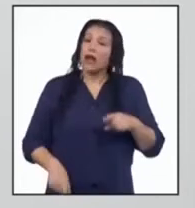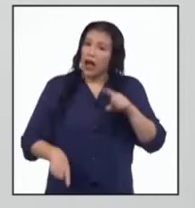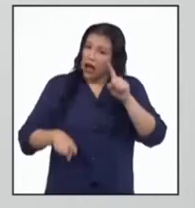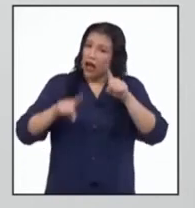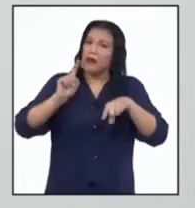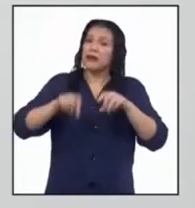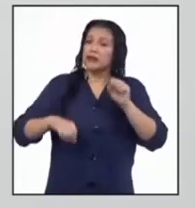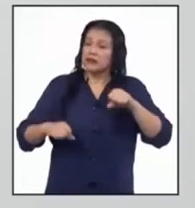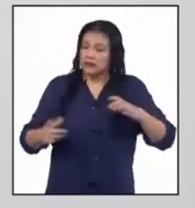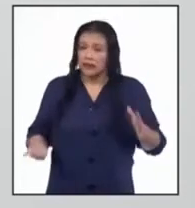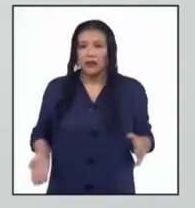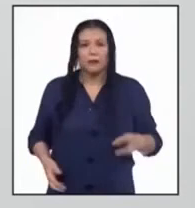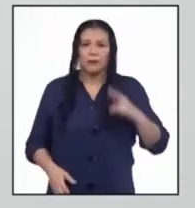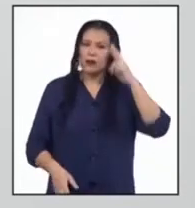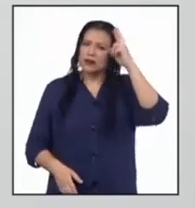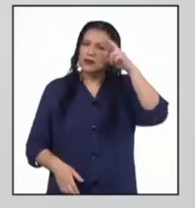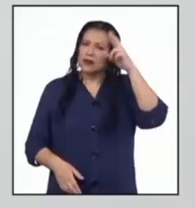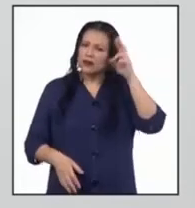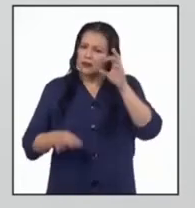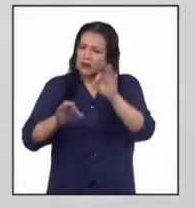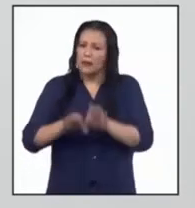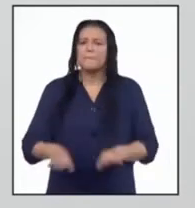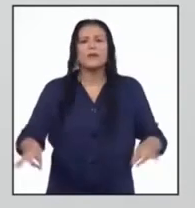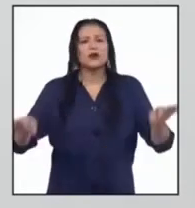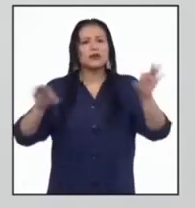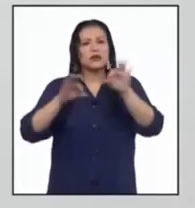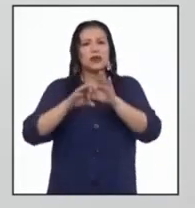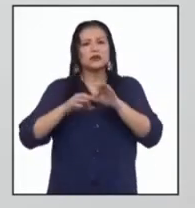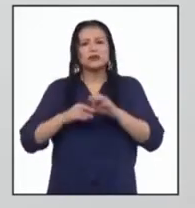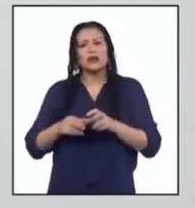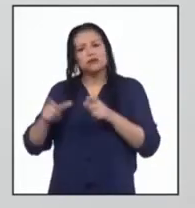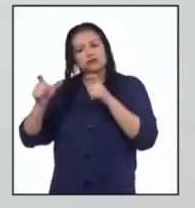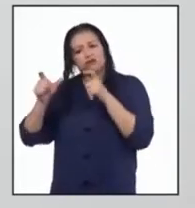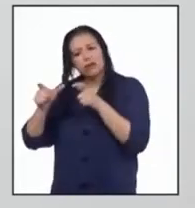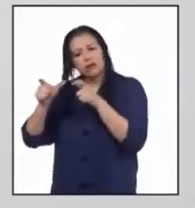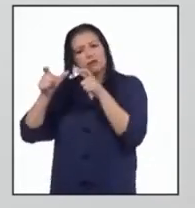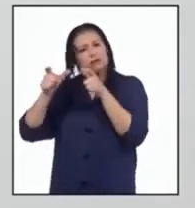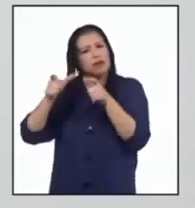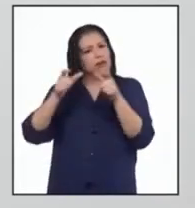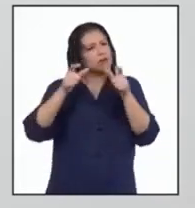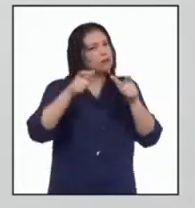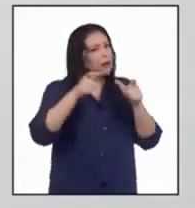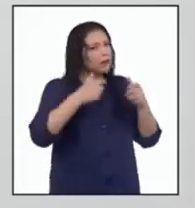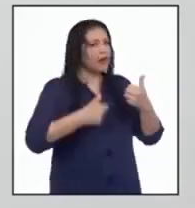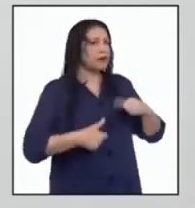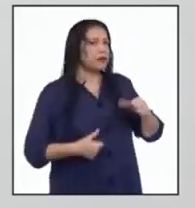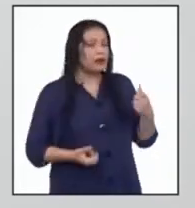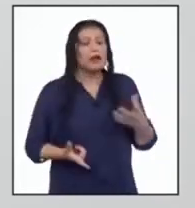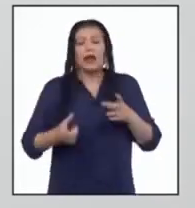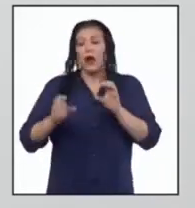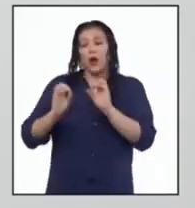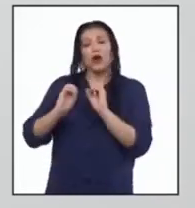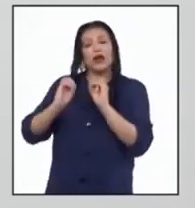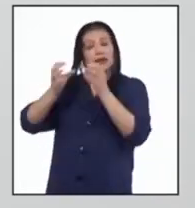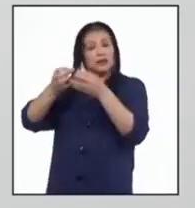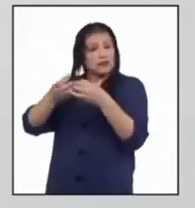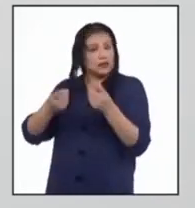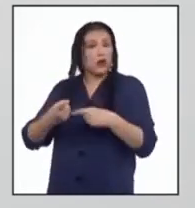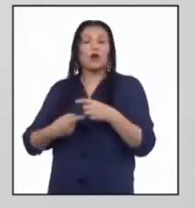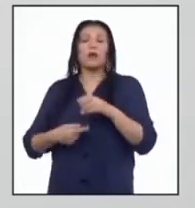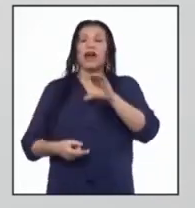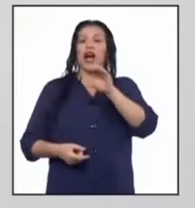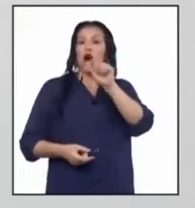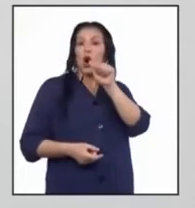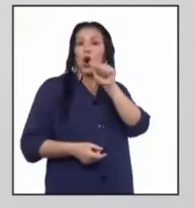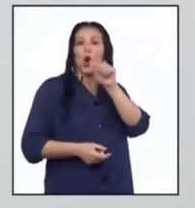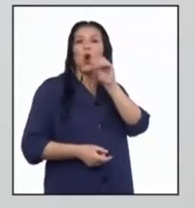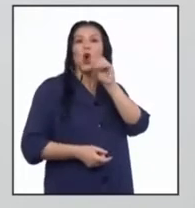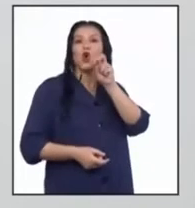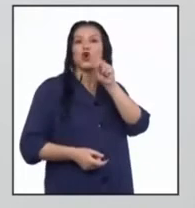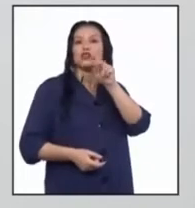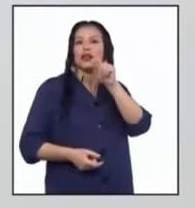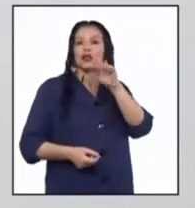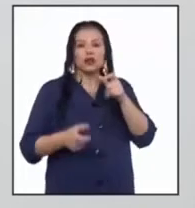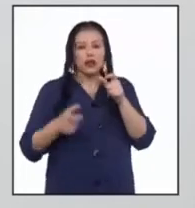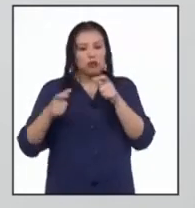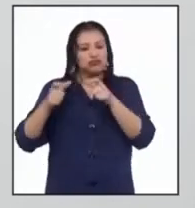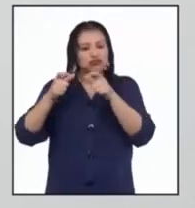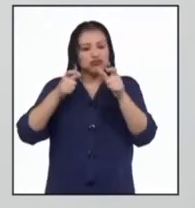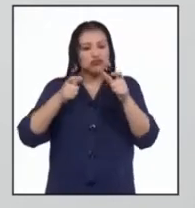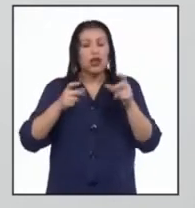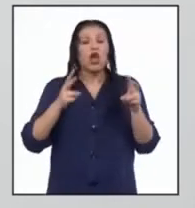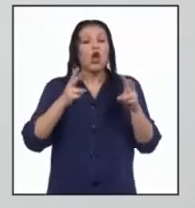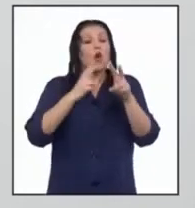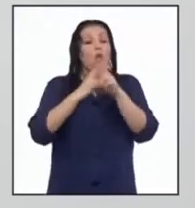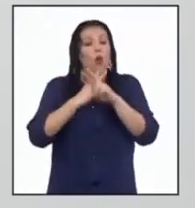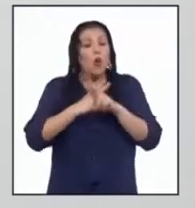que resulta tan importante la fiscalización, es decir, que instituciones como la Contraloría cuiden que todos